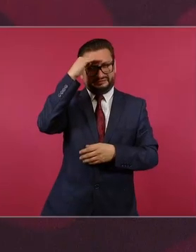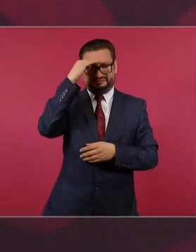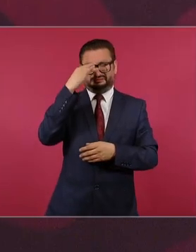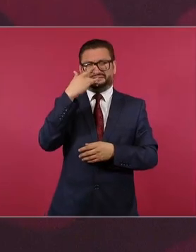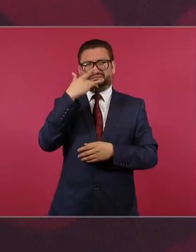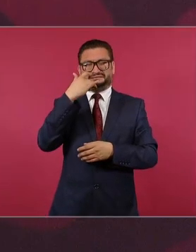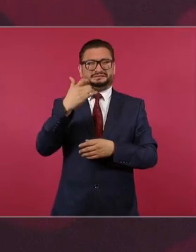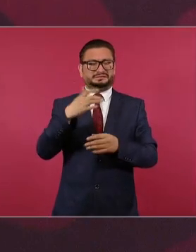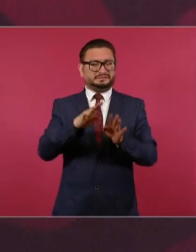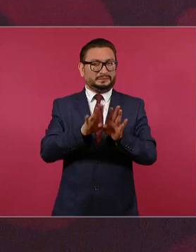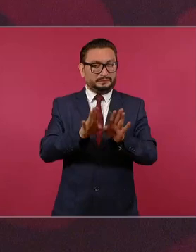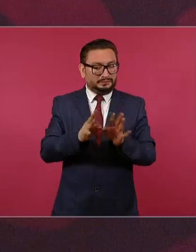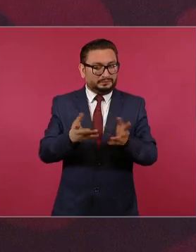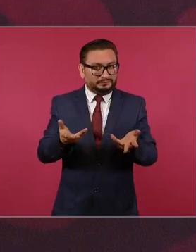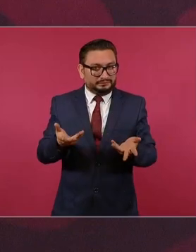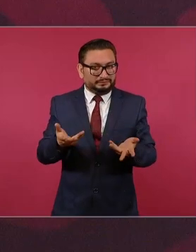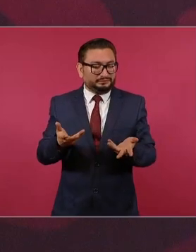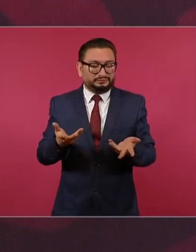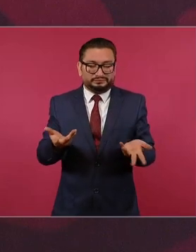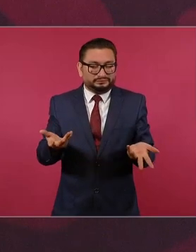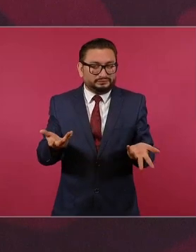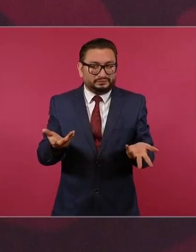paradójico.